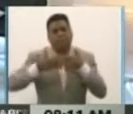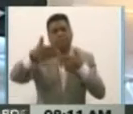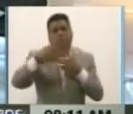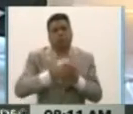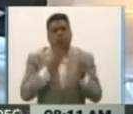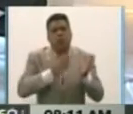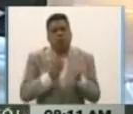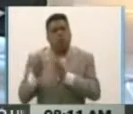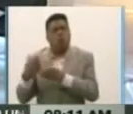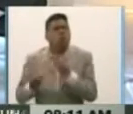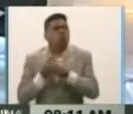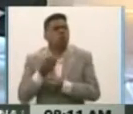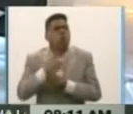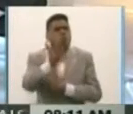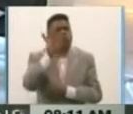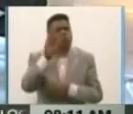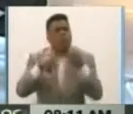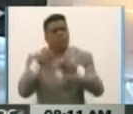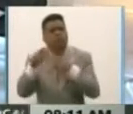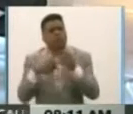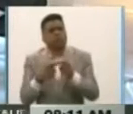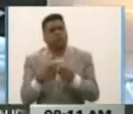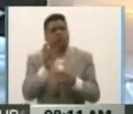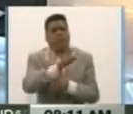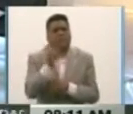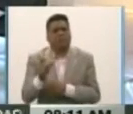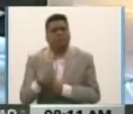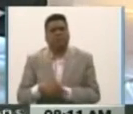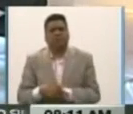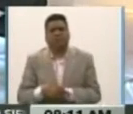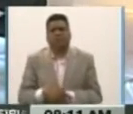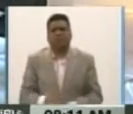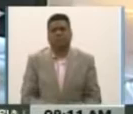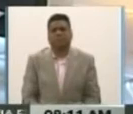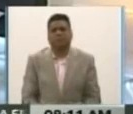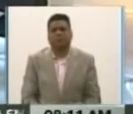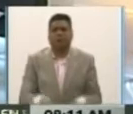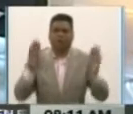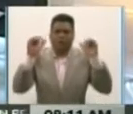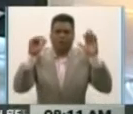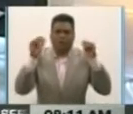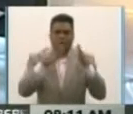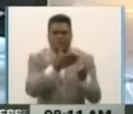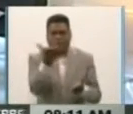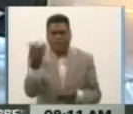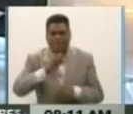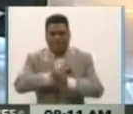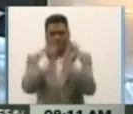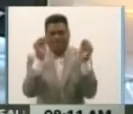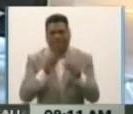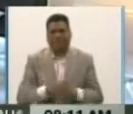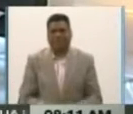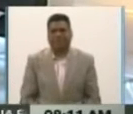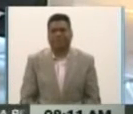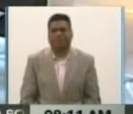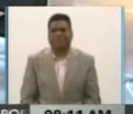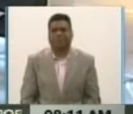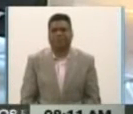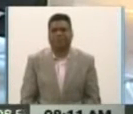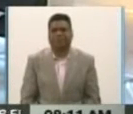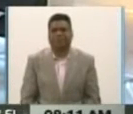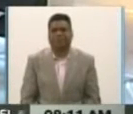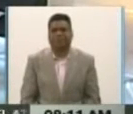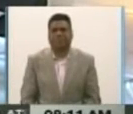este proceso? ¿Cuál fue la receptividad de los actores y las actrices? Bueno, un saludo en esta mañana. Bueno, por